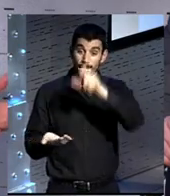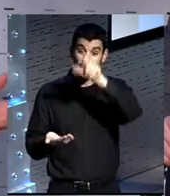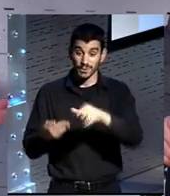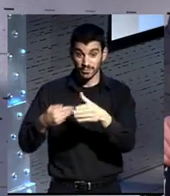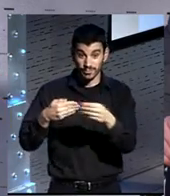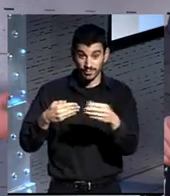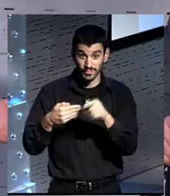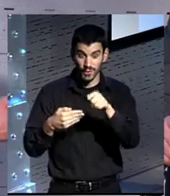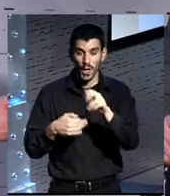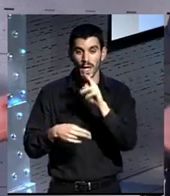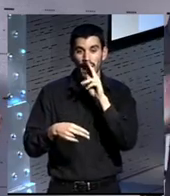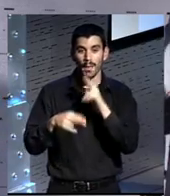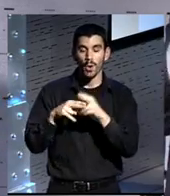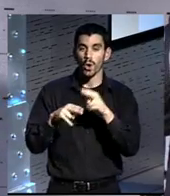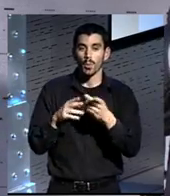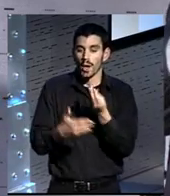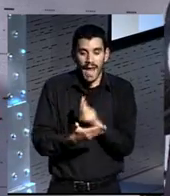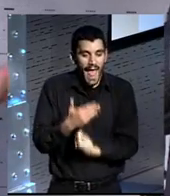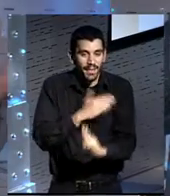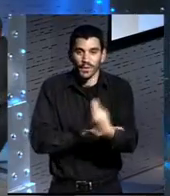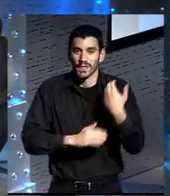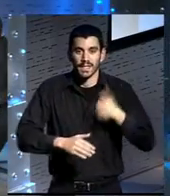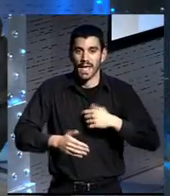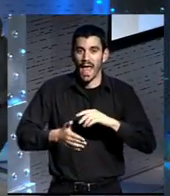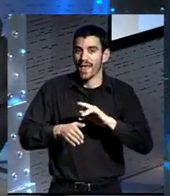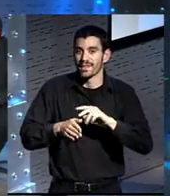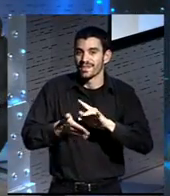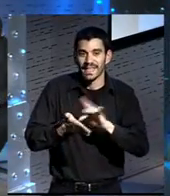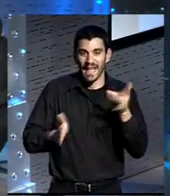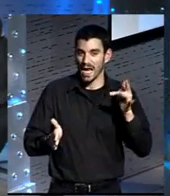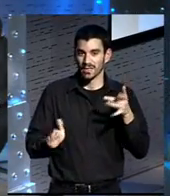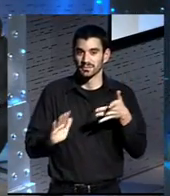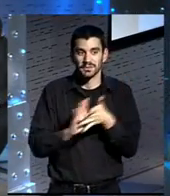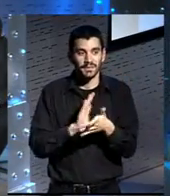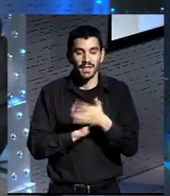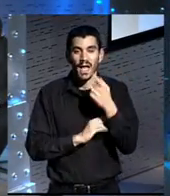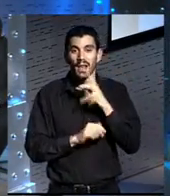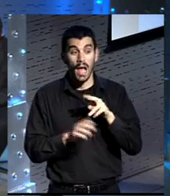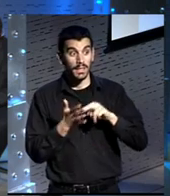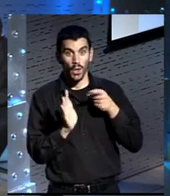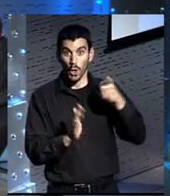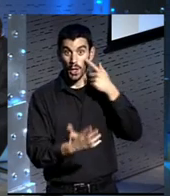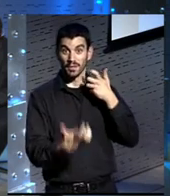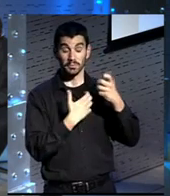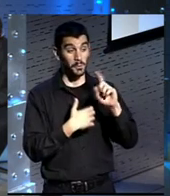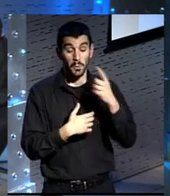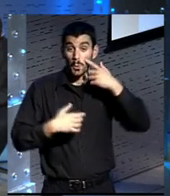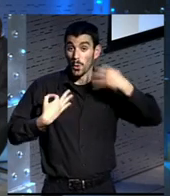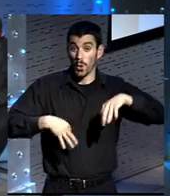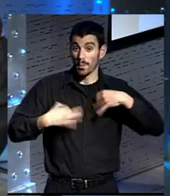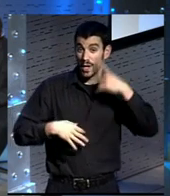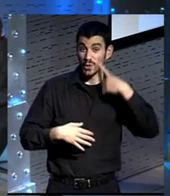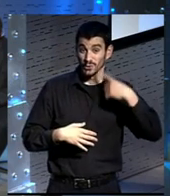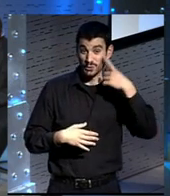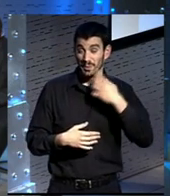digital como algo nuevo, sino como lo que hay. Parte del paisaje. Parte del paisaje, eso es. Clientes de 30, de 25 a